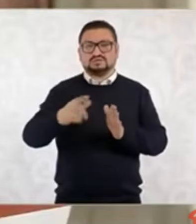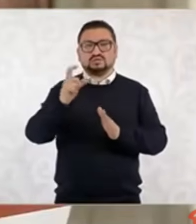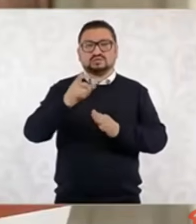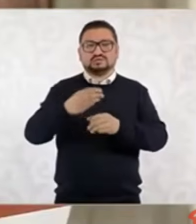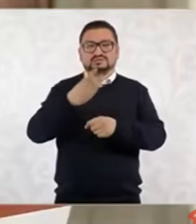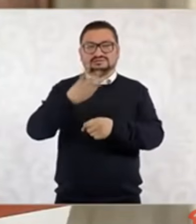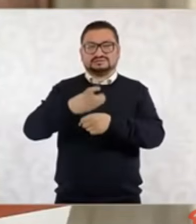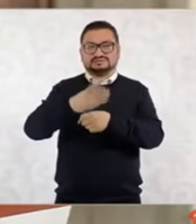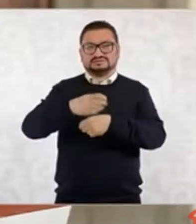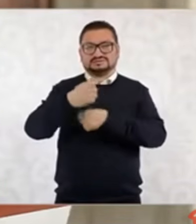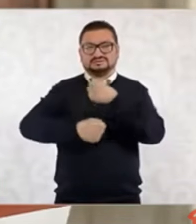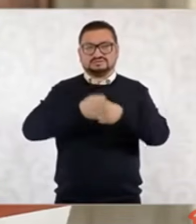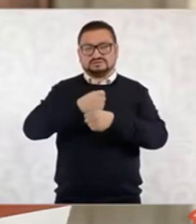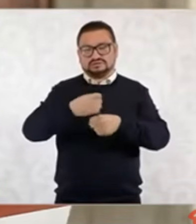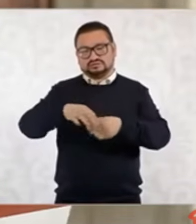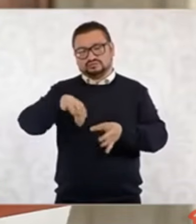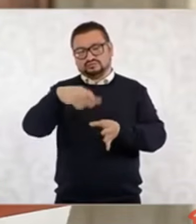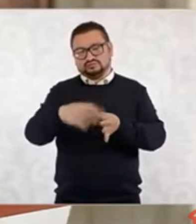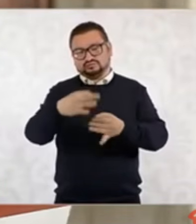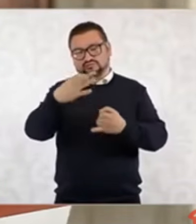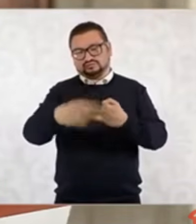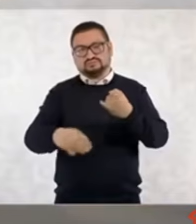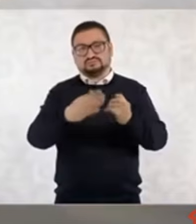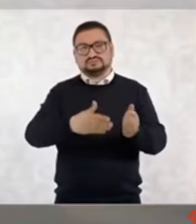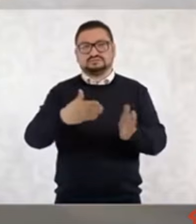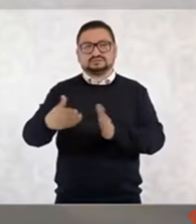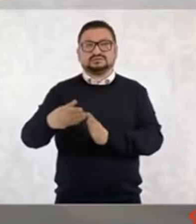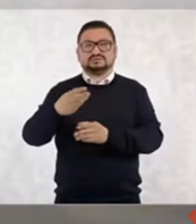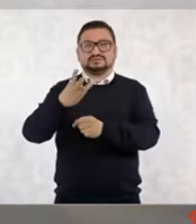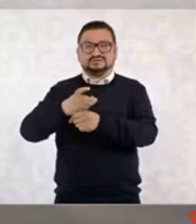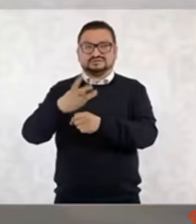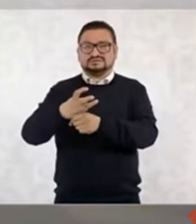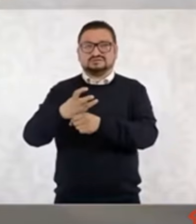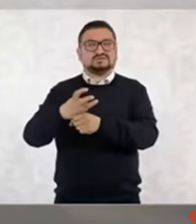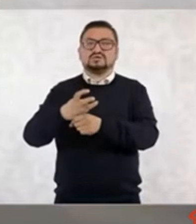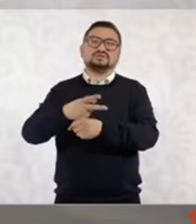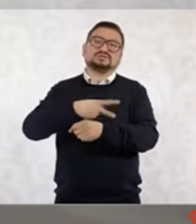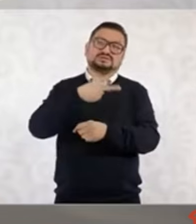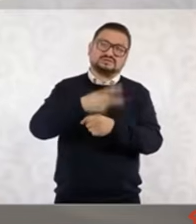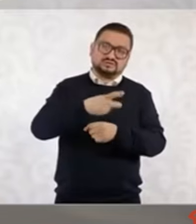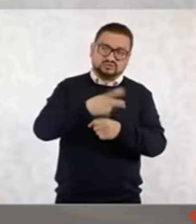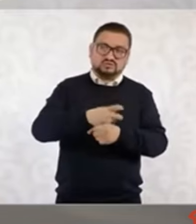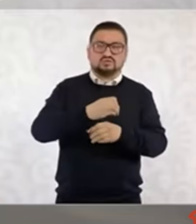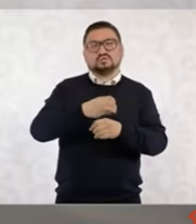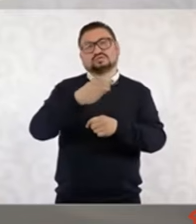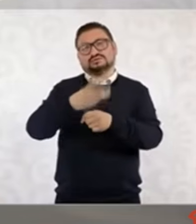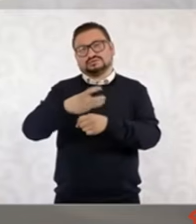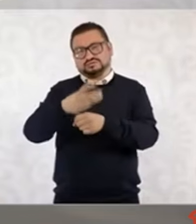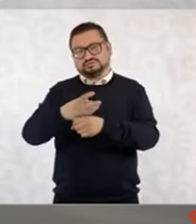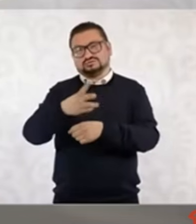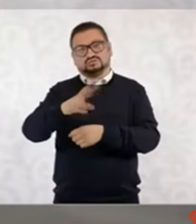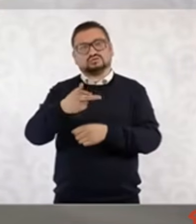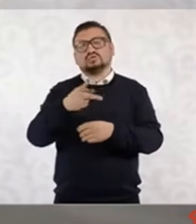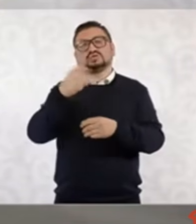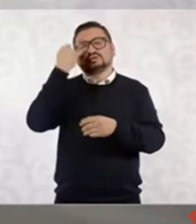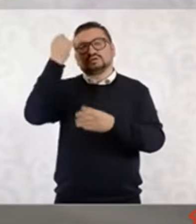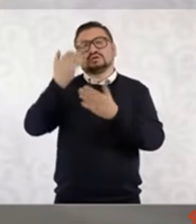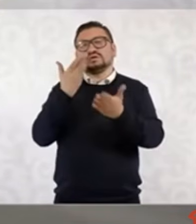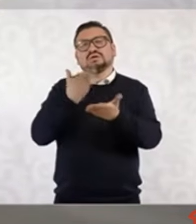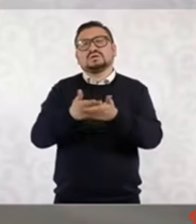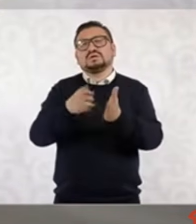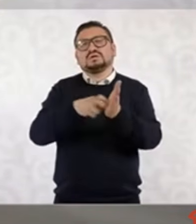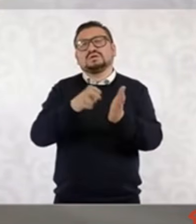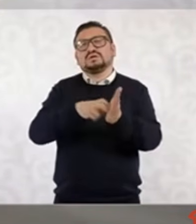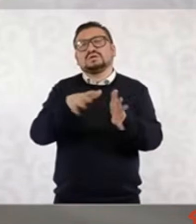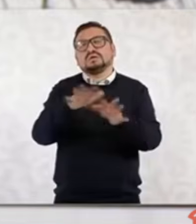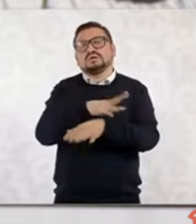tercer año del periodo constitucional. Ahí es donde yo había puesto, del segundo o del tercer año del periodo constitucional. Ese era nada